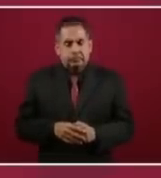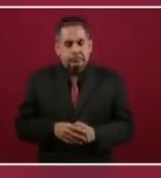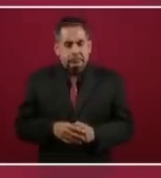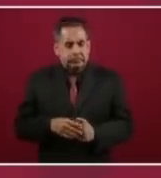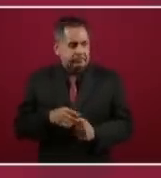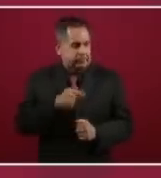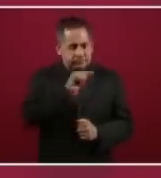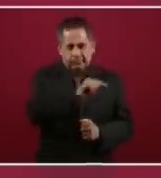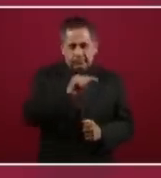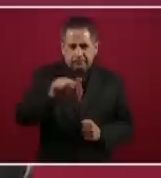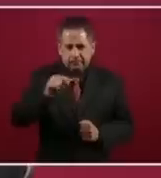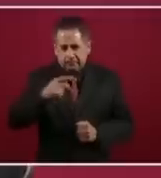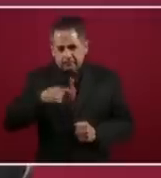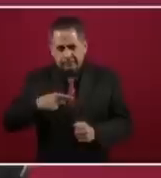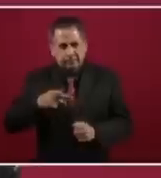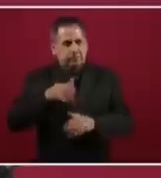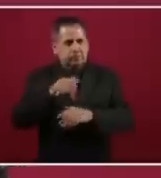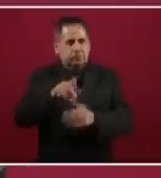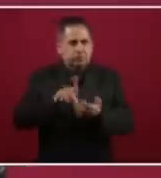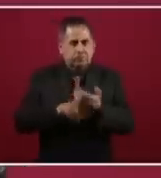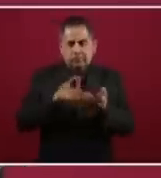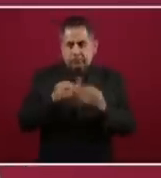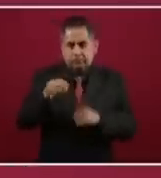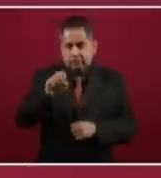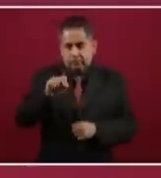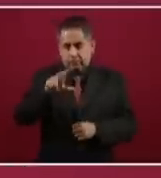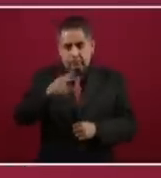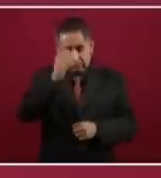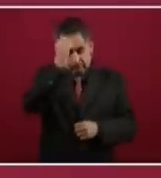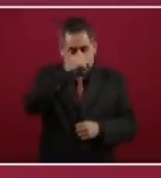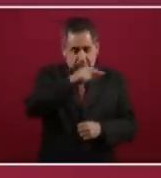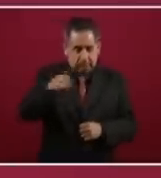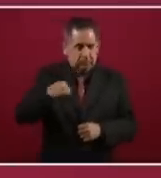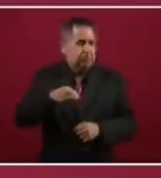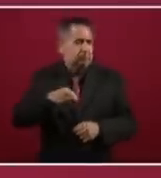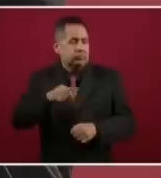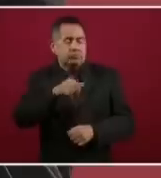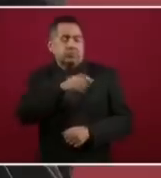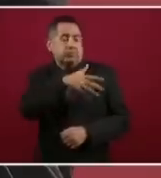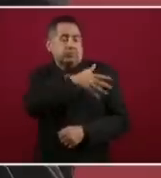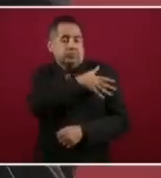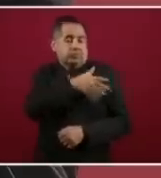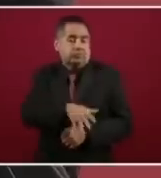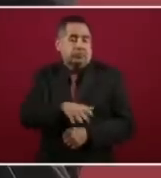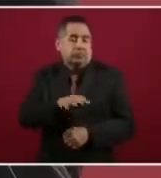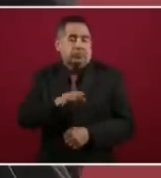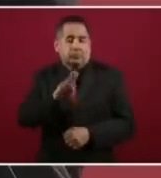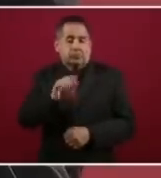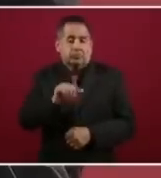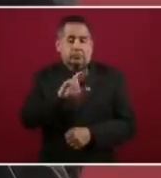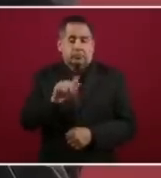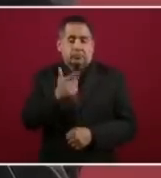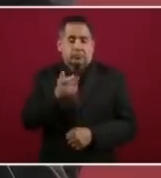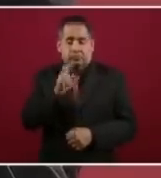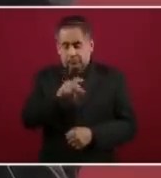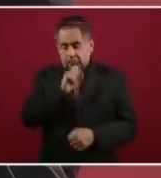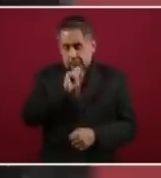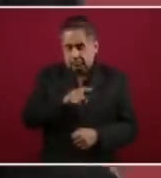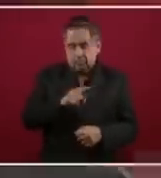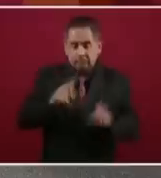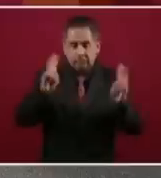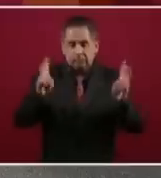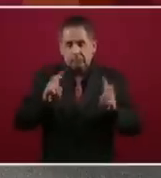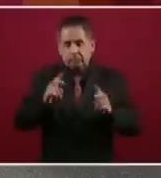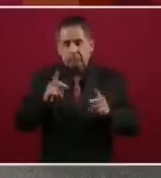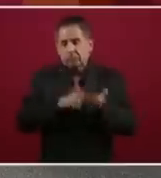opiniones y la versión del general García Barragán sobre el 68. Y